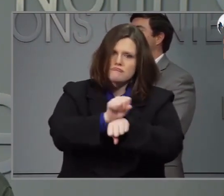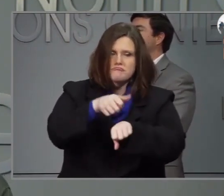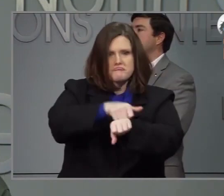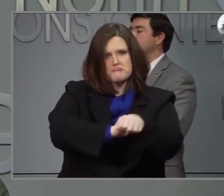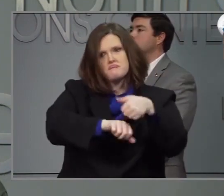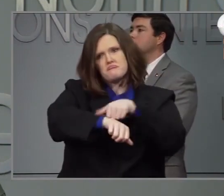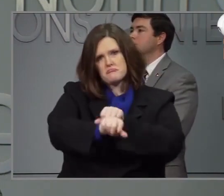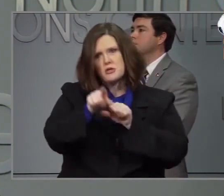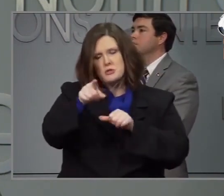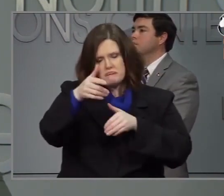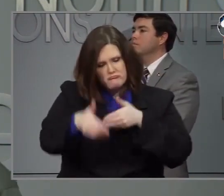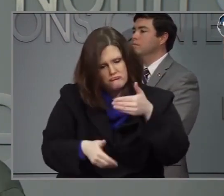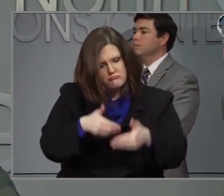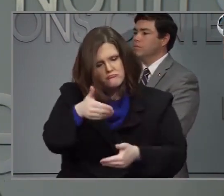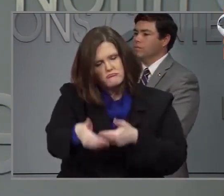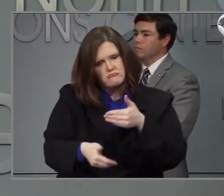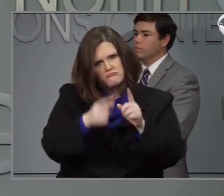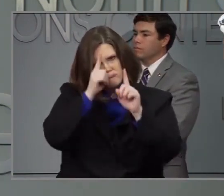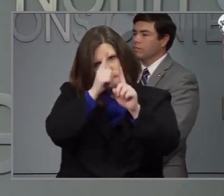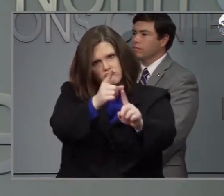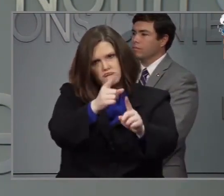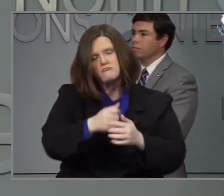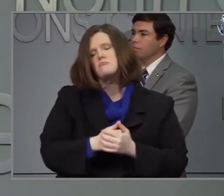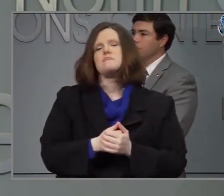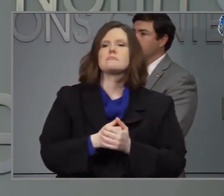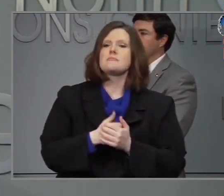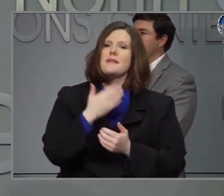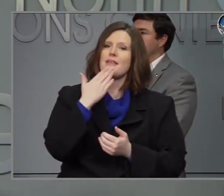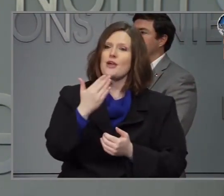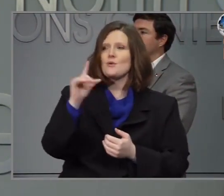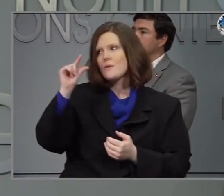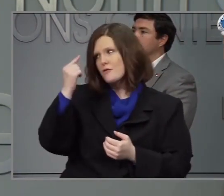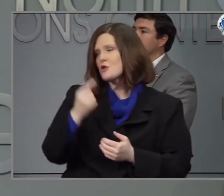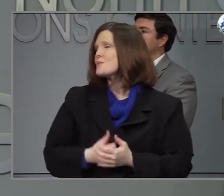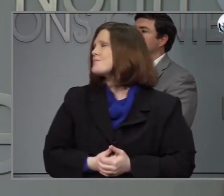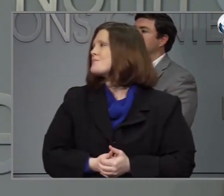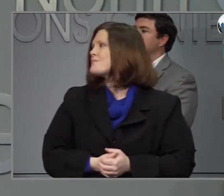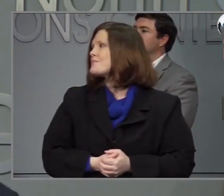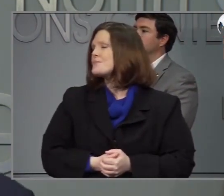lo que nos todos los que están en terreno trabajando